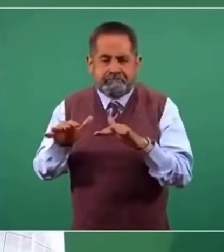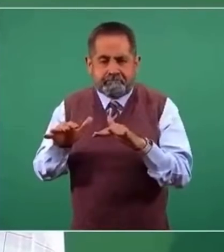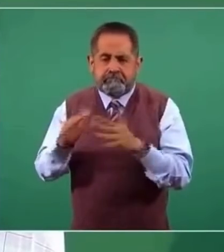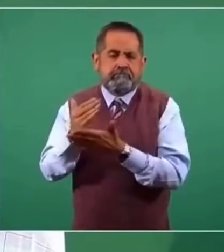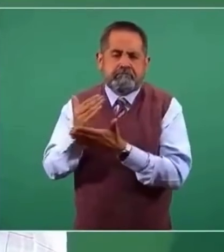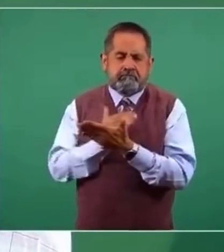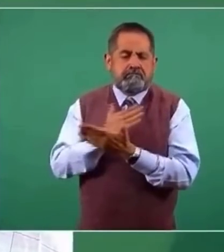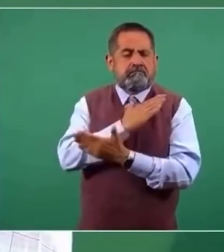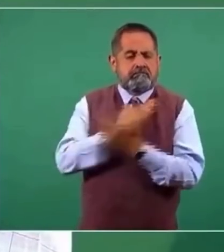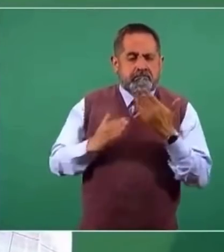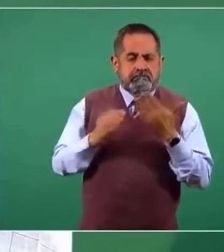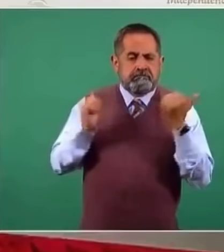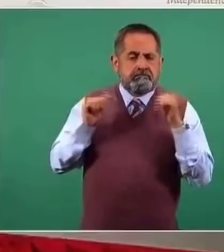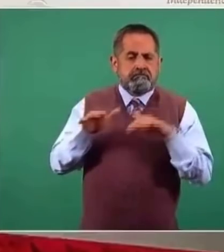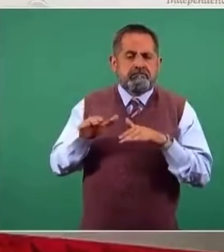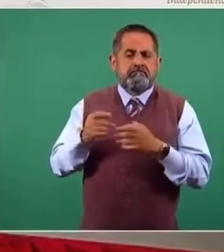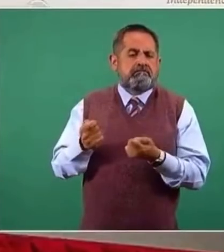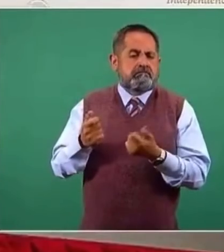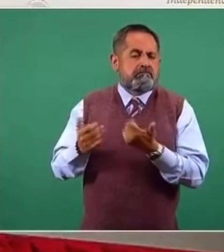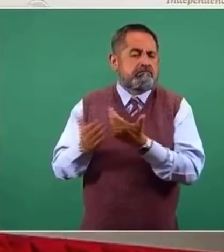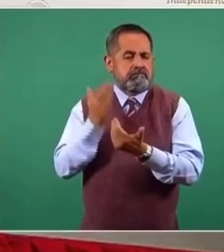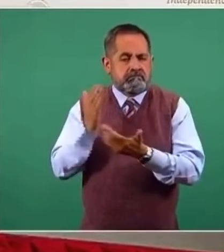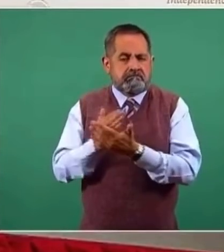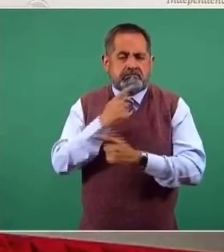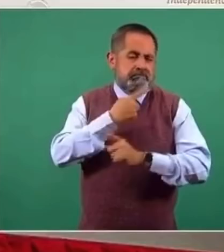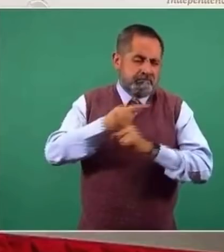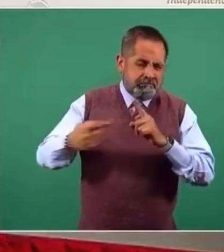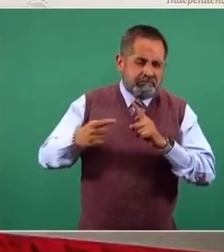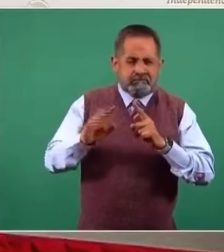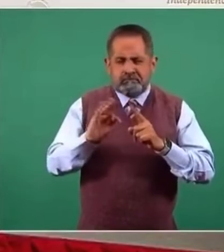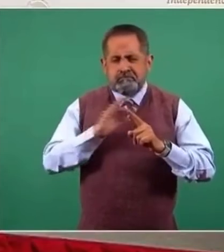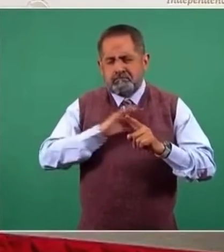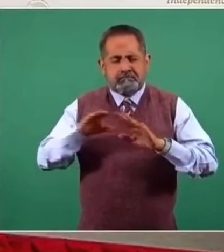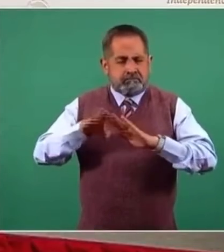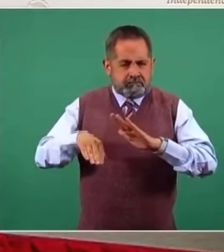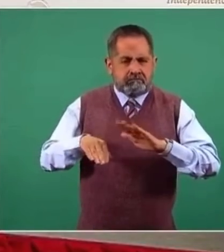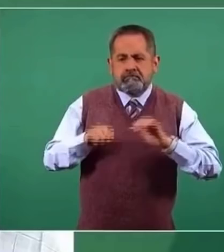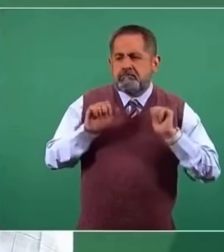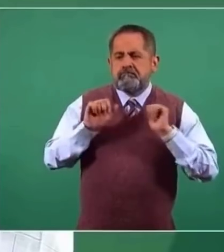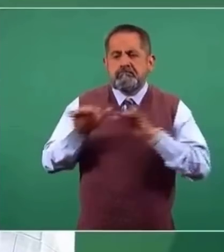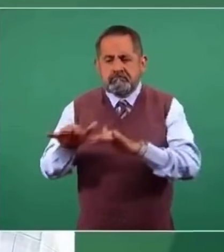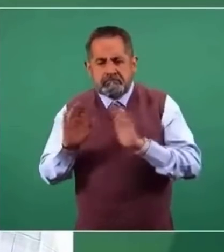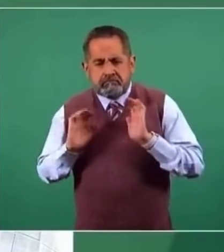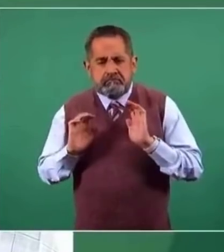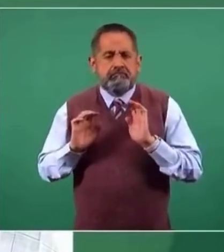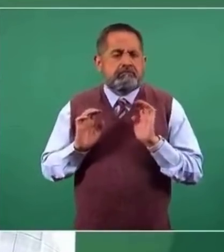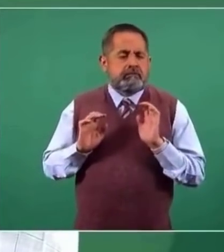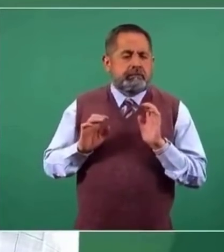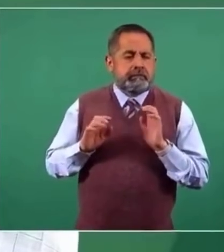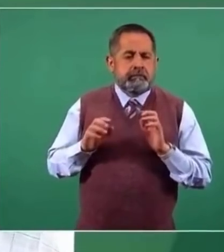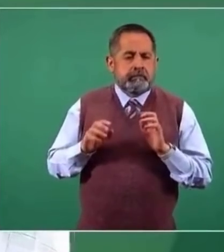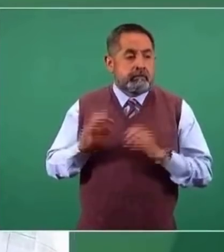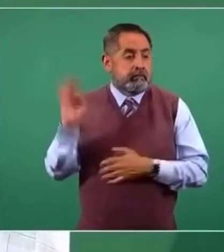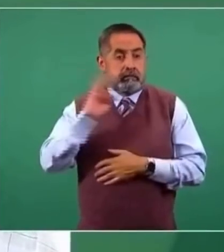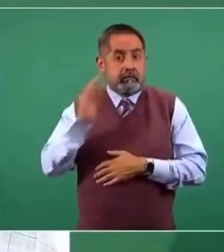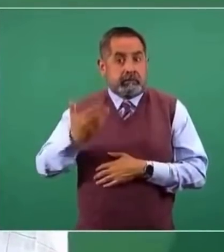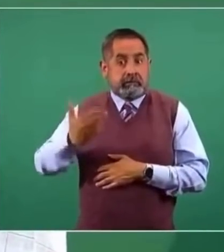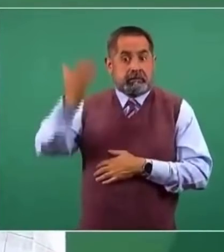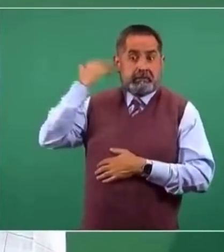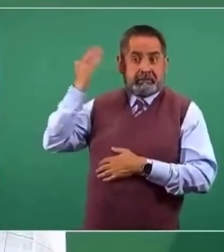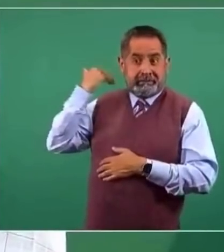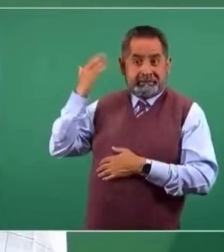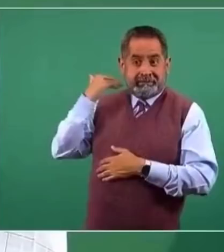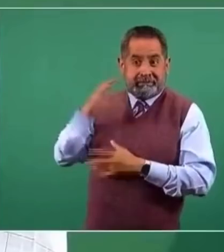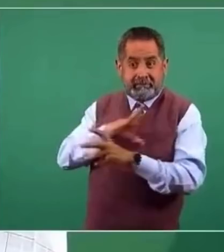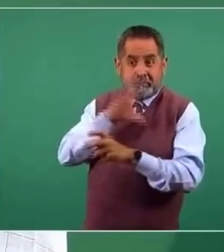del plantel va a ser menor o va a ser la mitad o menos de los que se tienen normalmente cuando se tenían